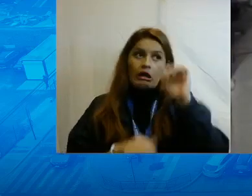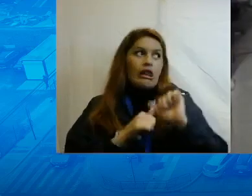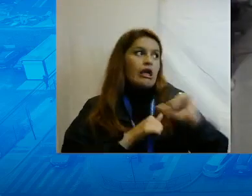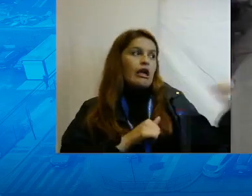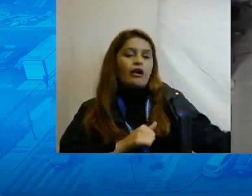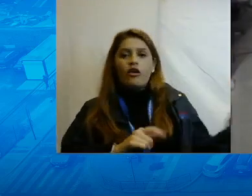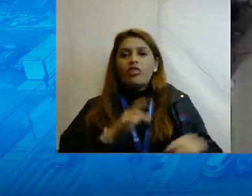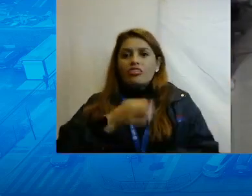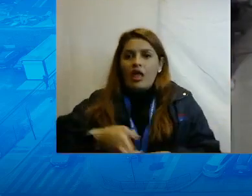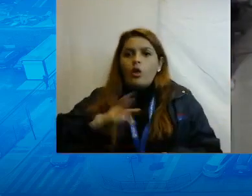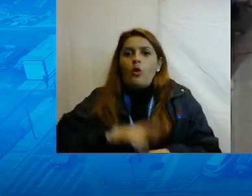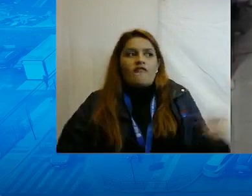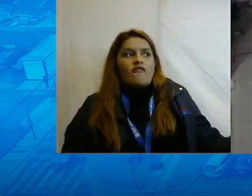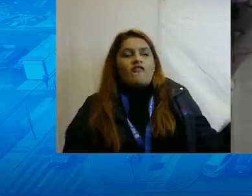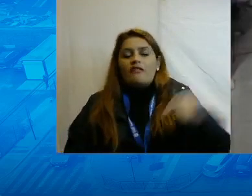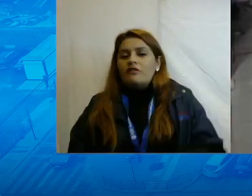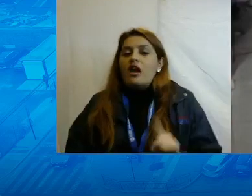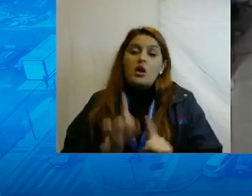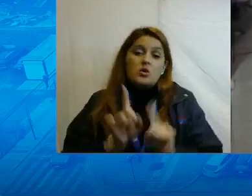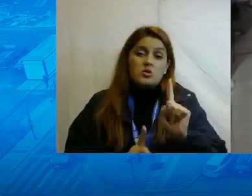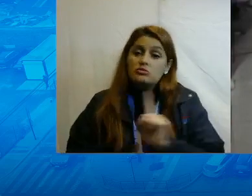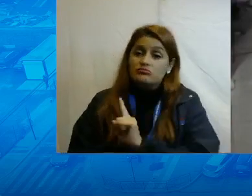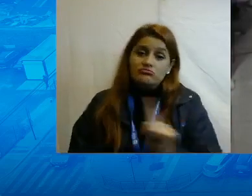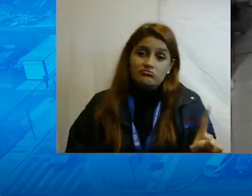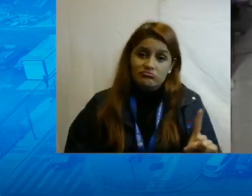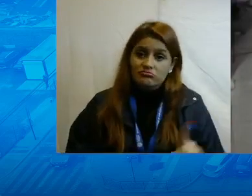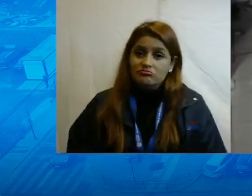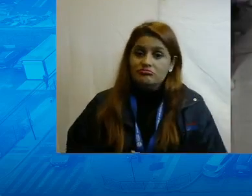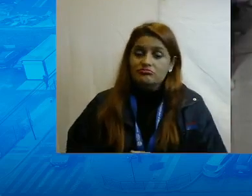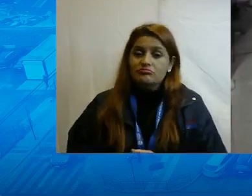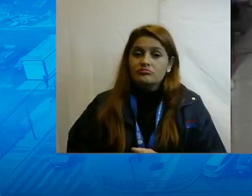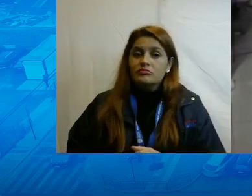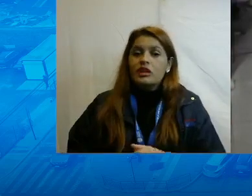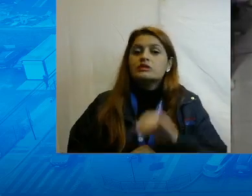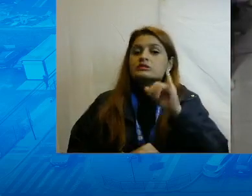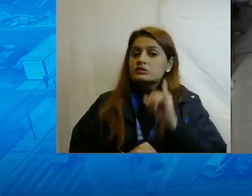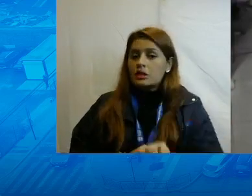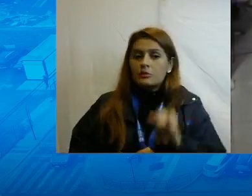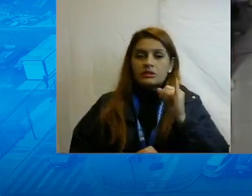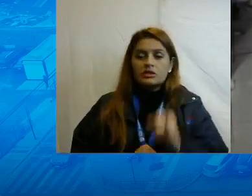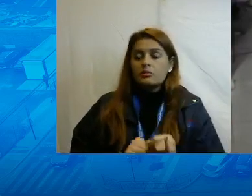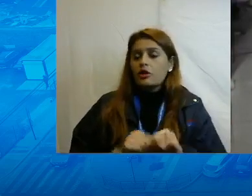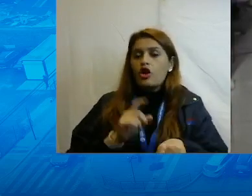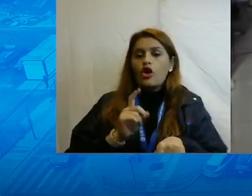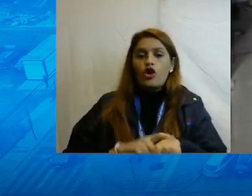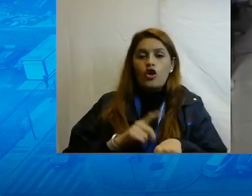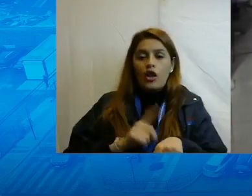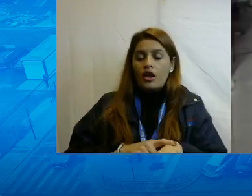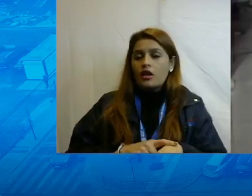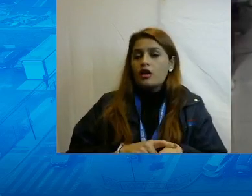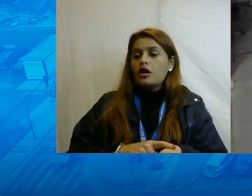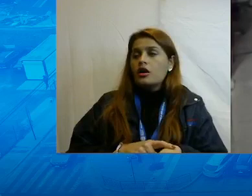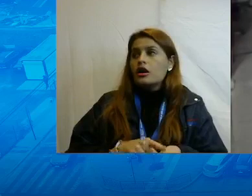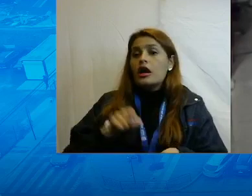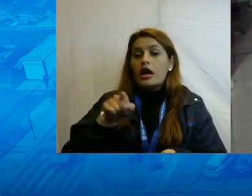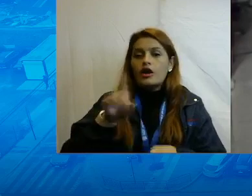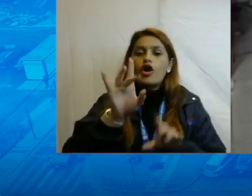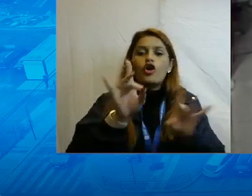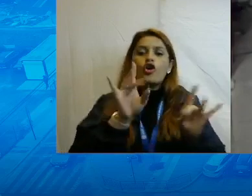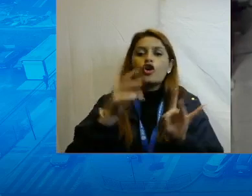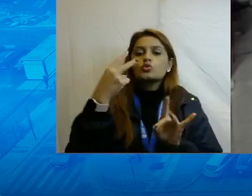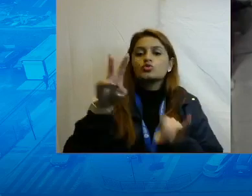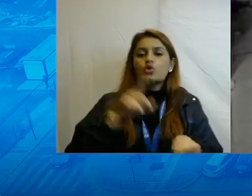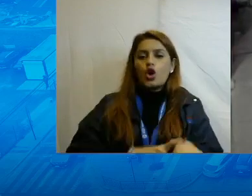no tiene como el método de movilizar a su mascota. Pero siempre se dan todas las horas disponibles en los horarios y ellos escogen su horario